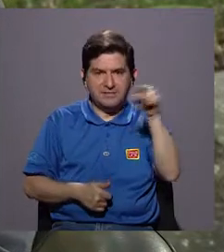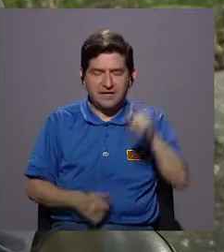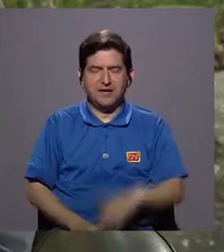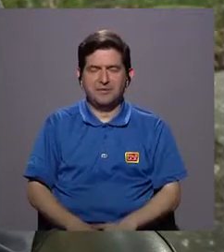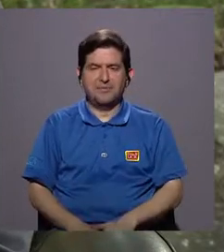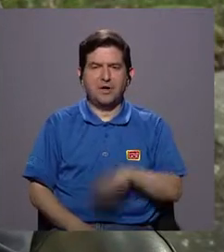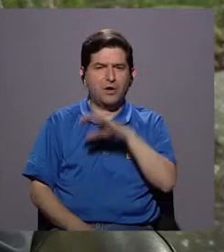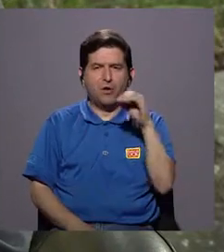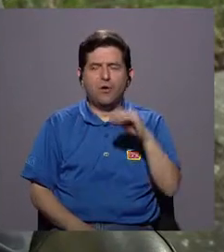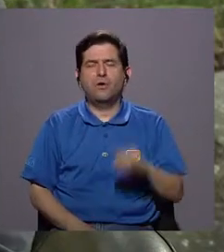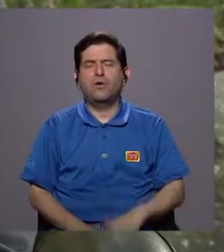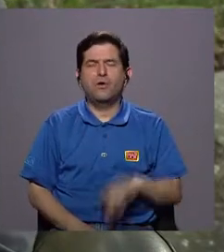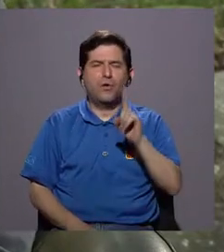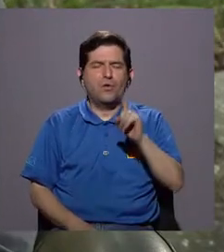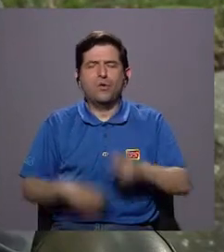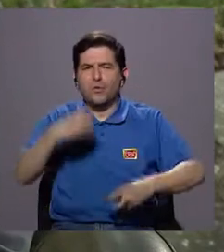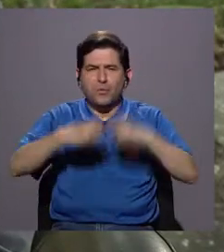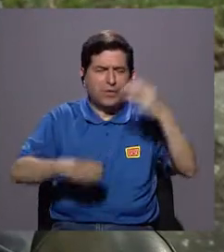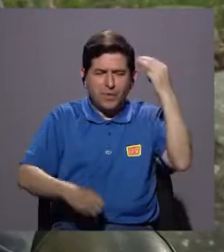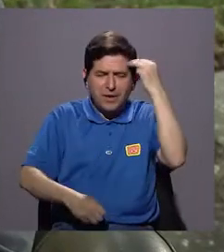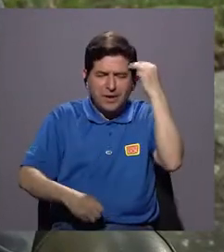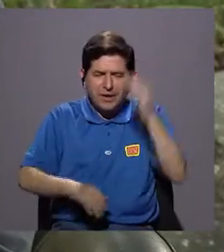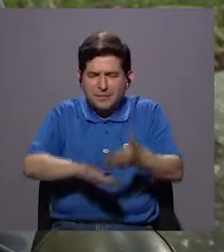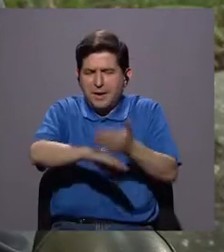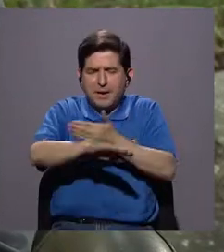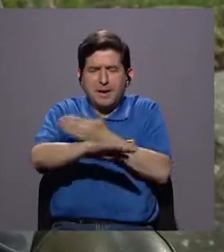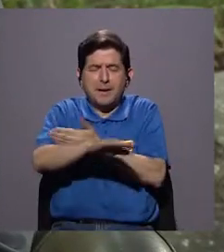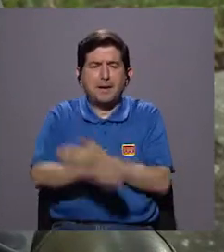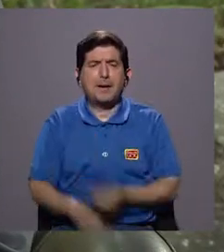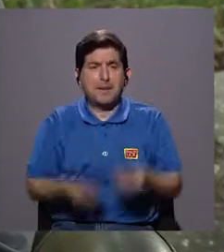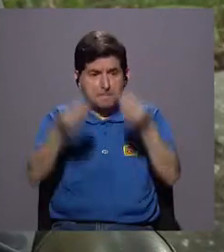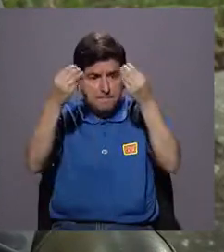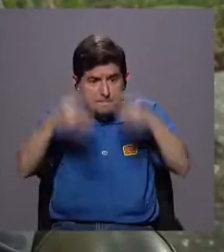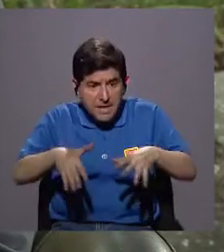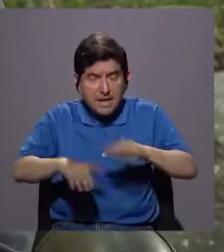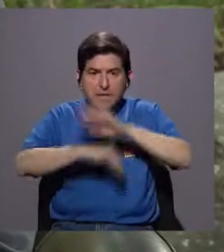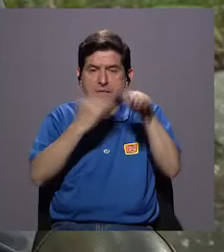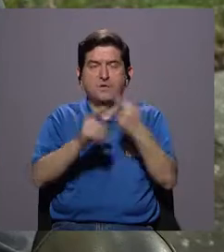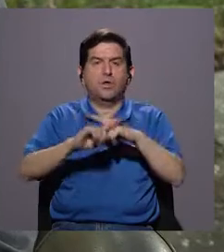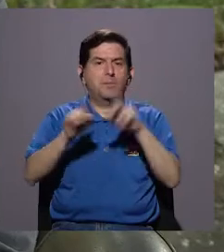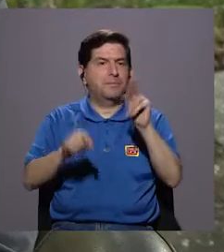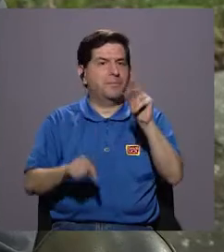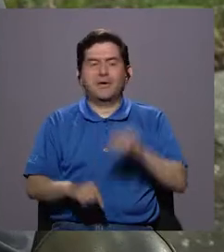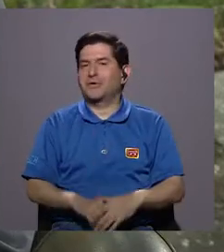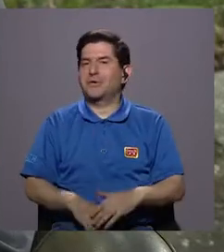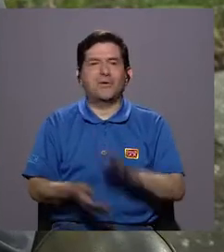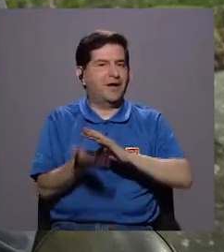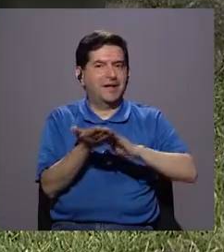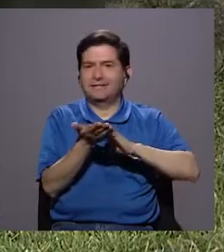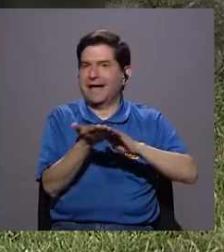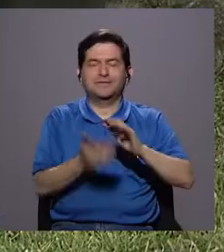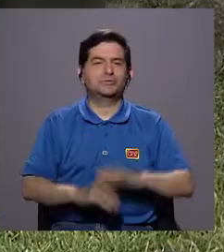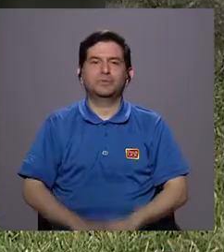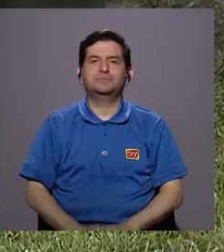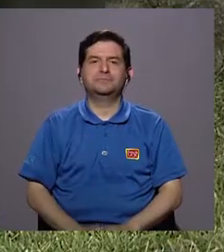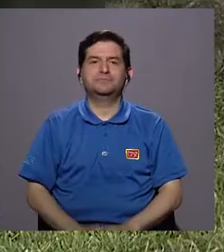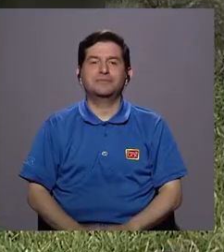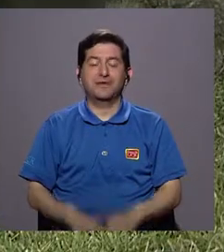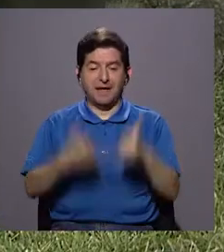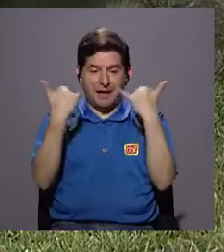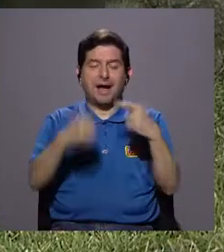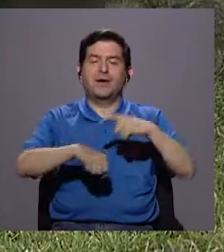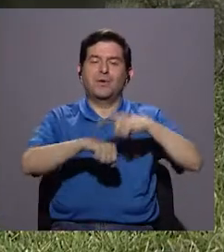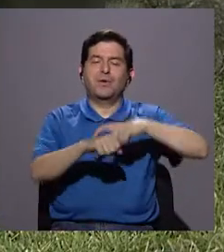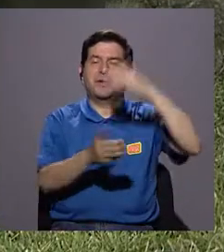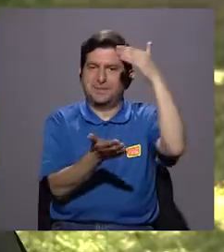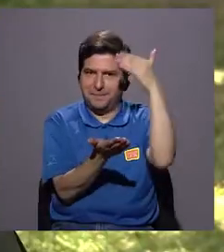muy avanzada, pierden un montón de cosas, sin embargo nunca pierden el sentido del tacto. Bueno, doctor, es momento entonces de hacer